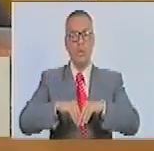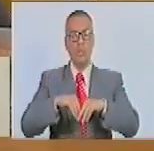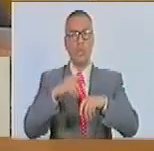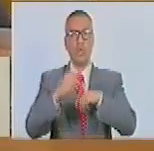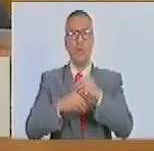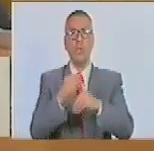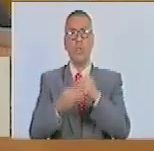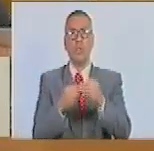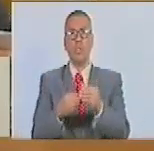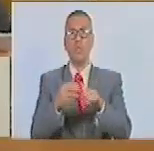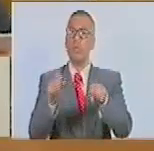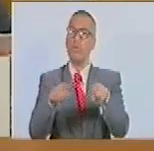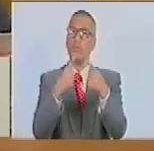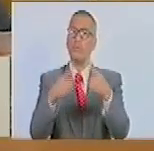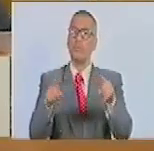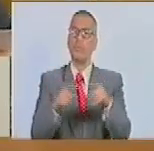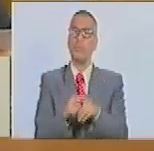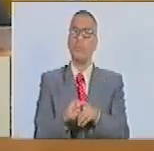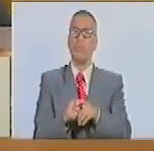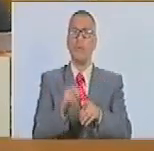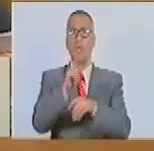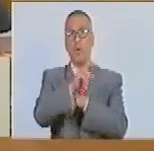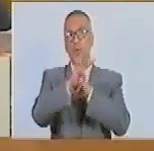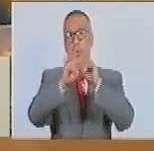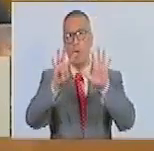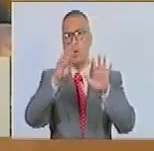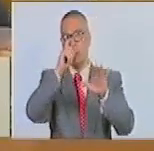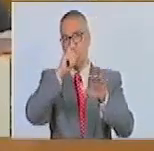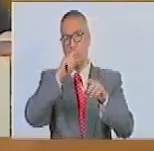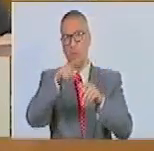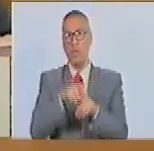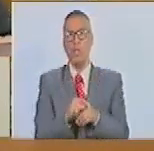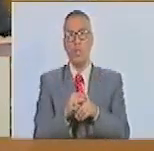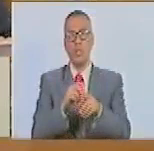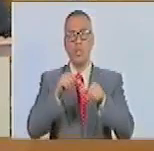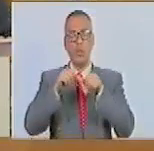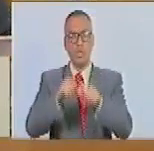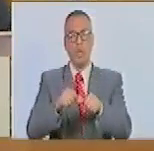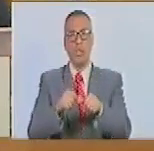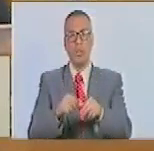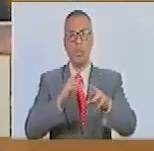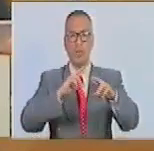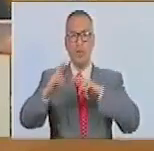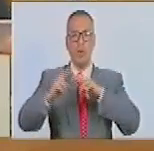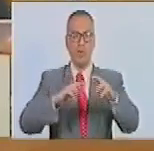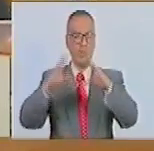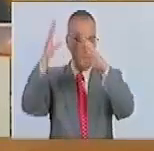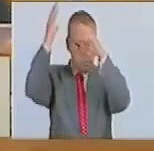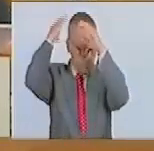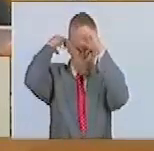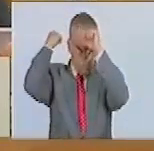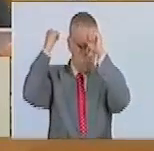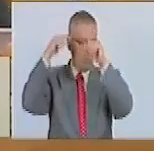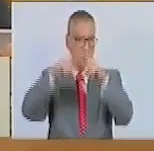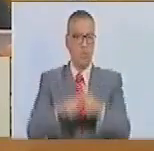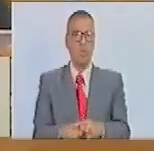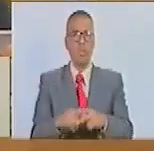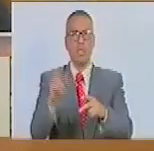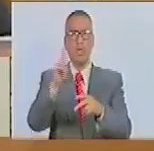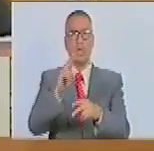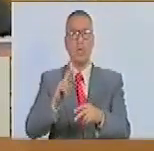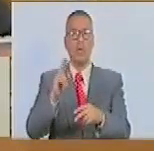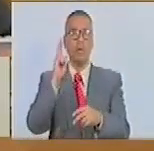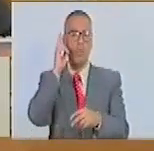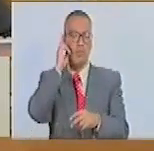de conmemorarse 49 años del establecimiento de relaciones diplomáticas entre la